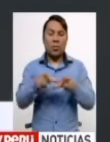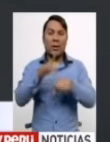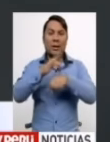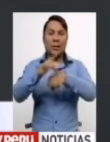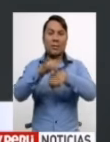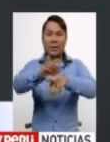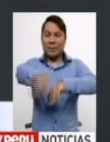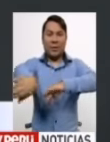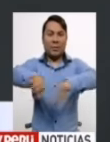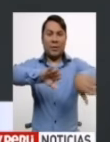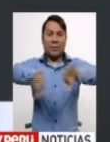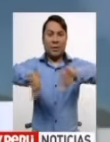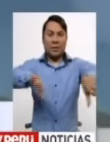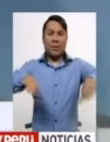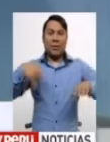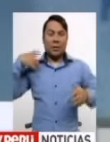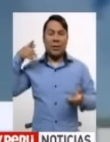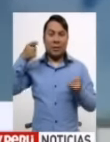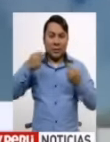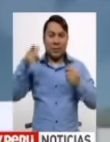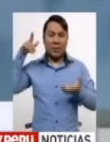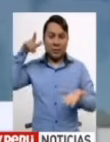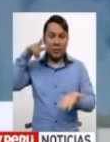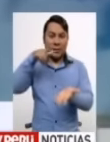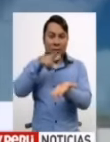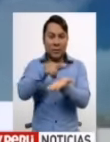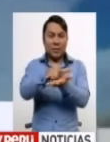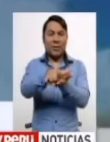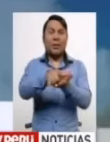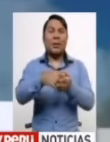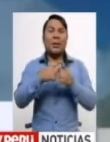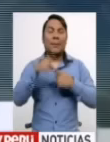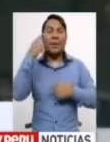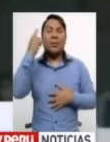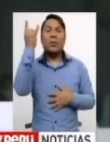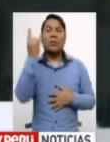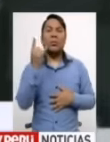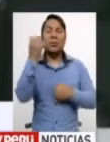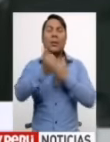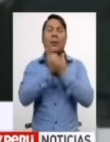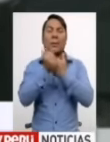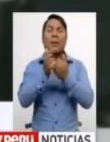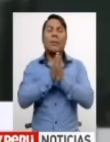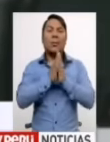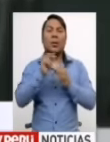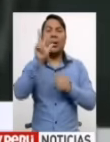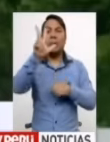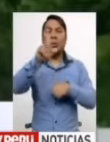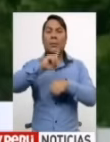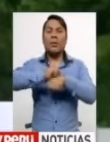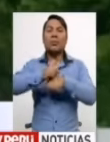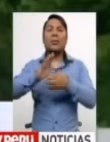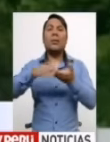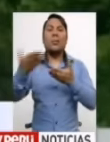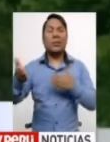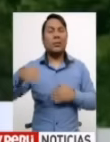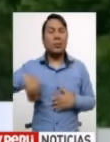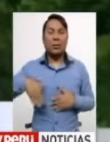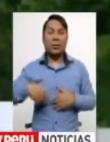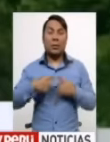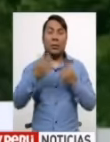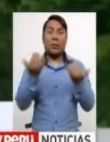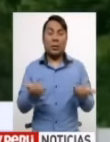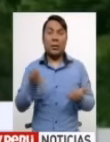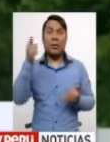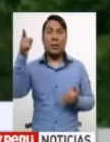fin de que intente llegar al aeropuerto, el piloto no se declara en emergencia hasta 3 minutos después. La única opción en